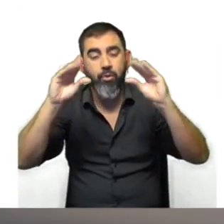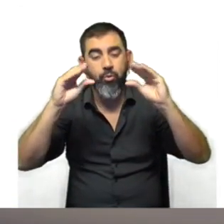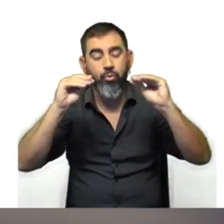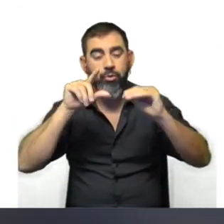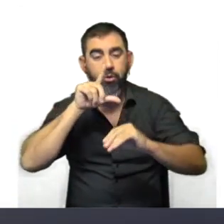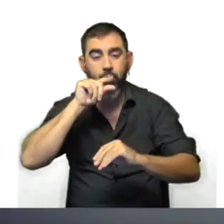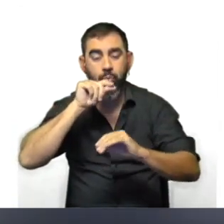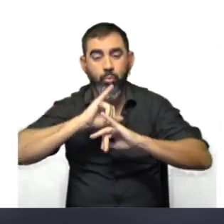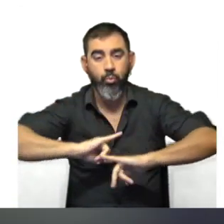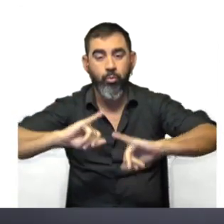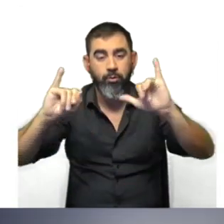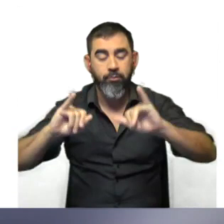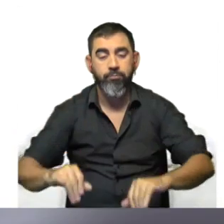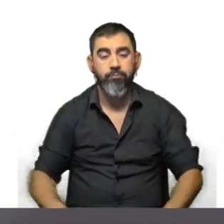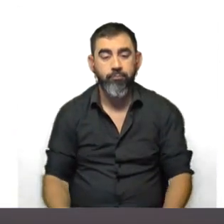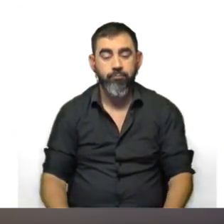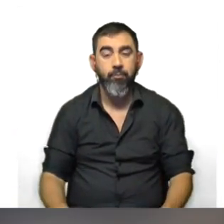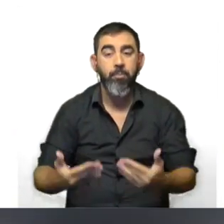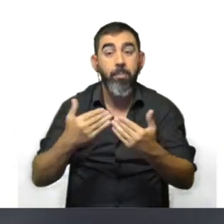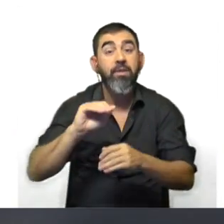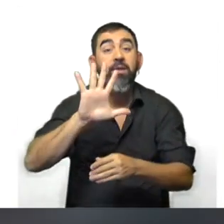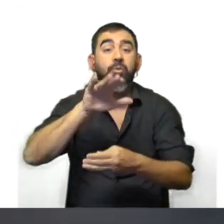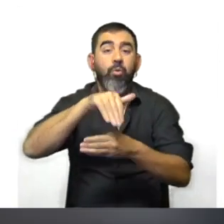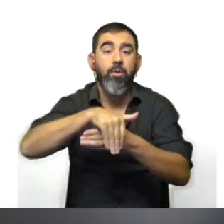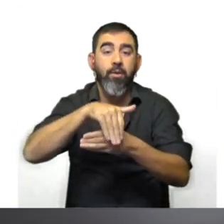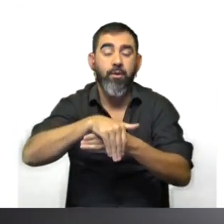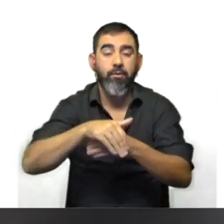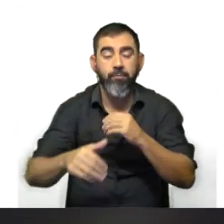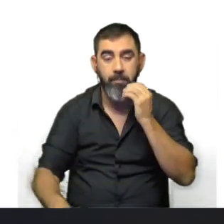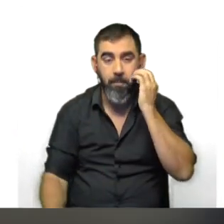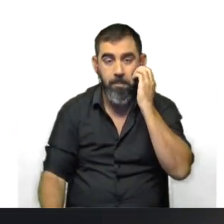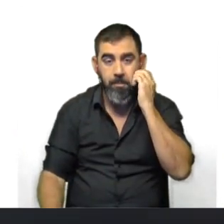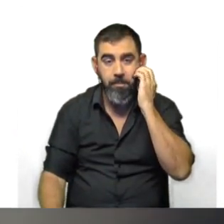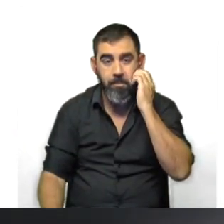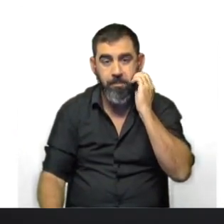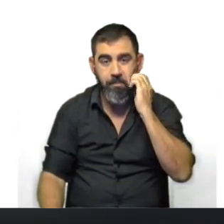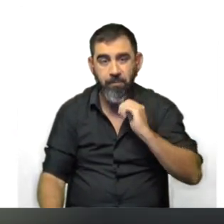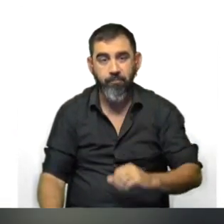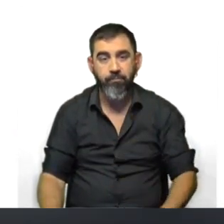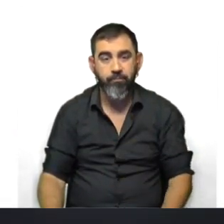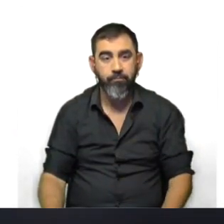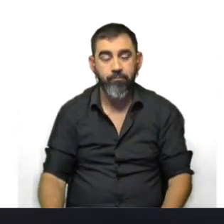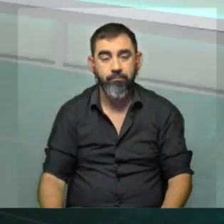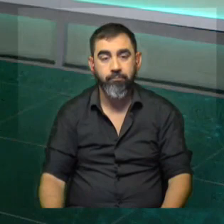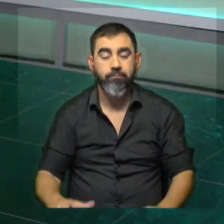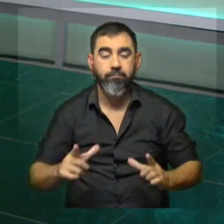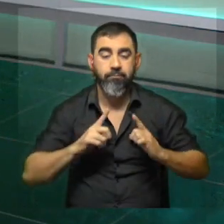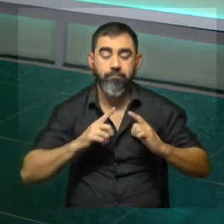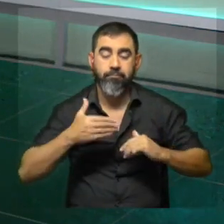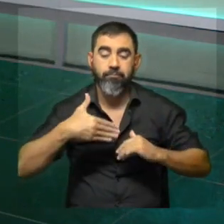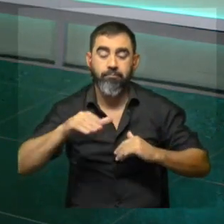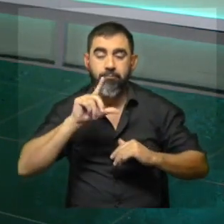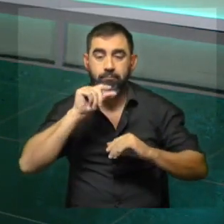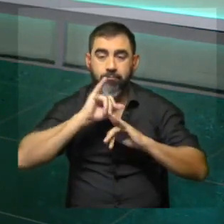tweet en la en los asaltos empezaron a las cinco de la tarde No desde lo que estábamos su tiempo